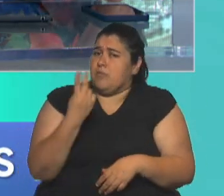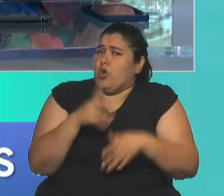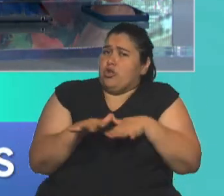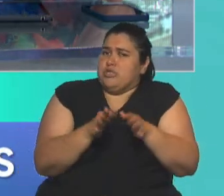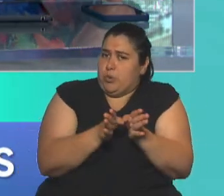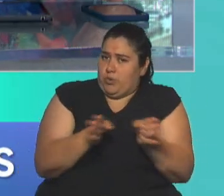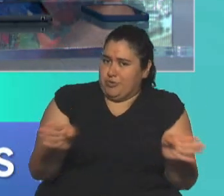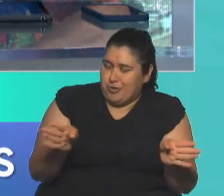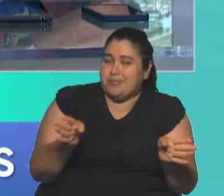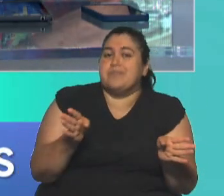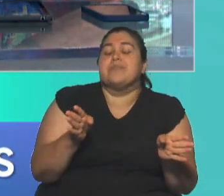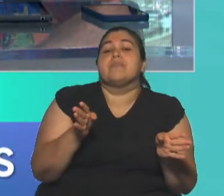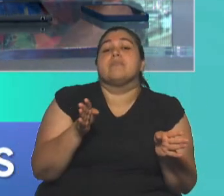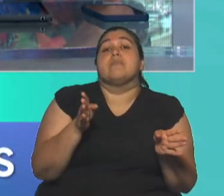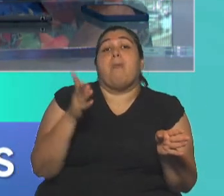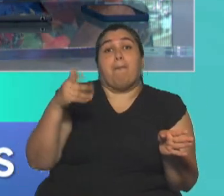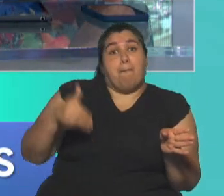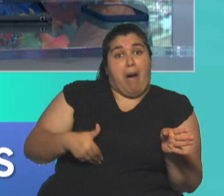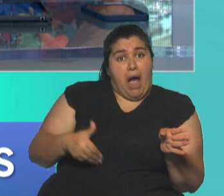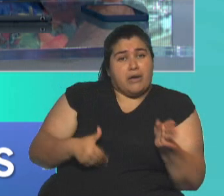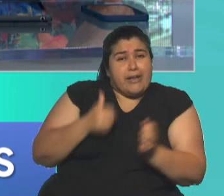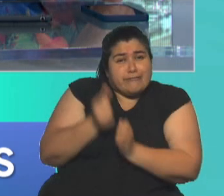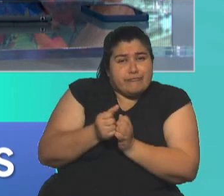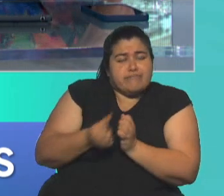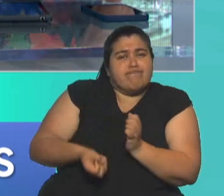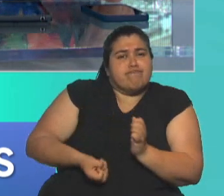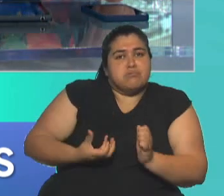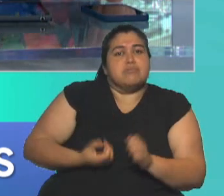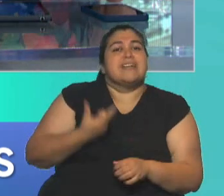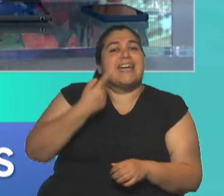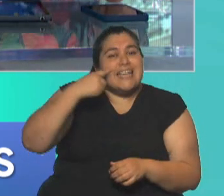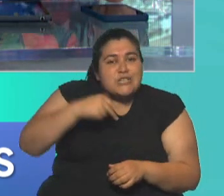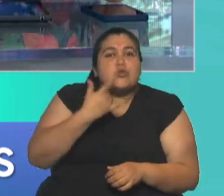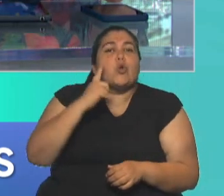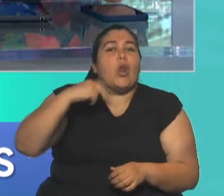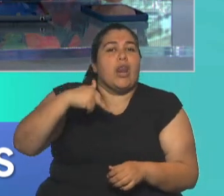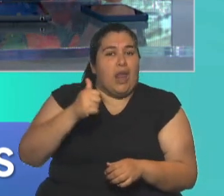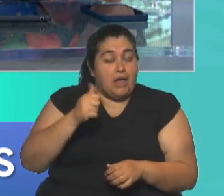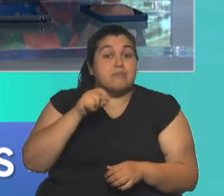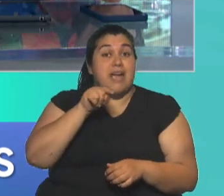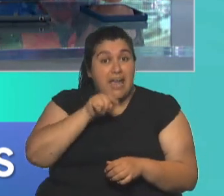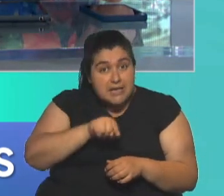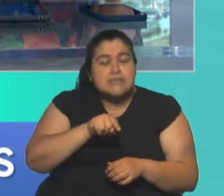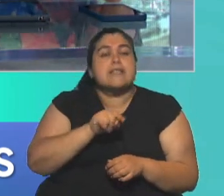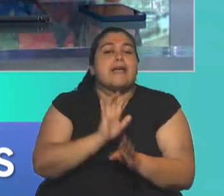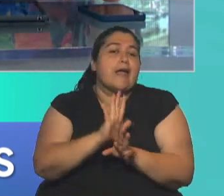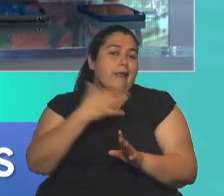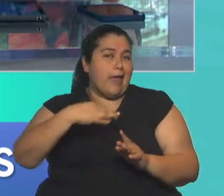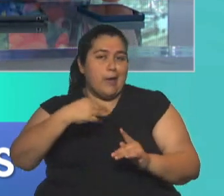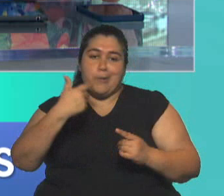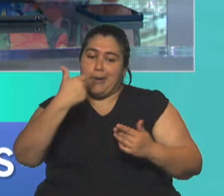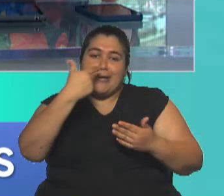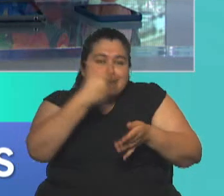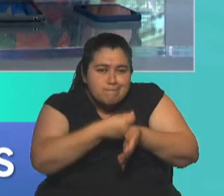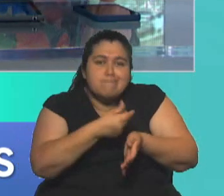Sí. Una en la cual el páncreas no produce insulina. Eso, la diabetes insulino dependiente, que generalmente